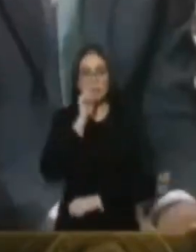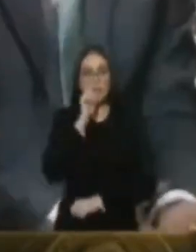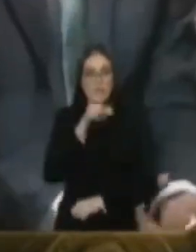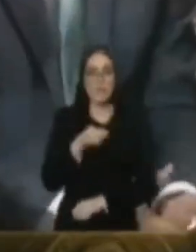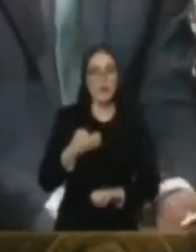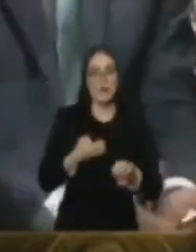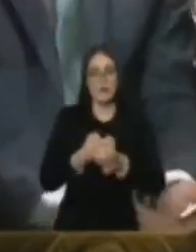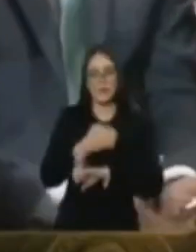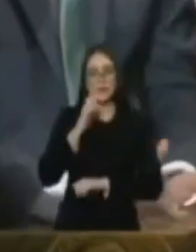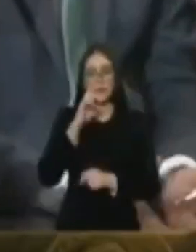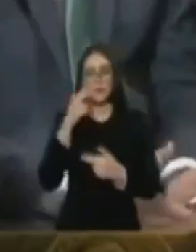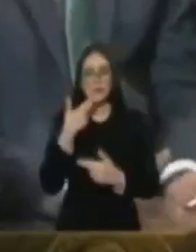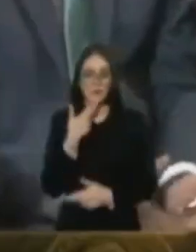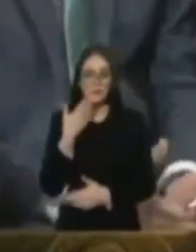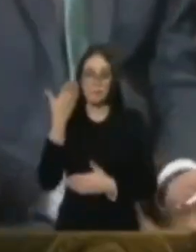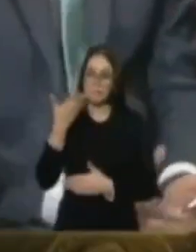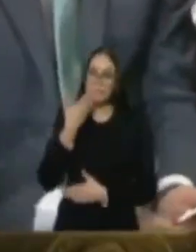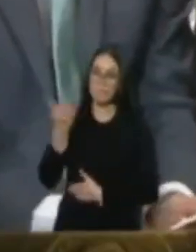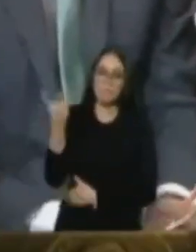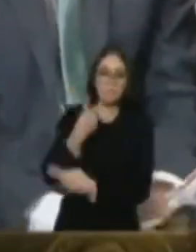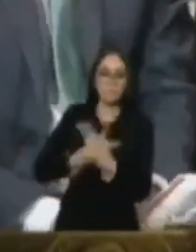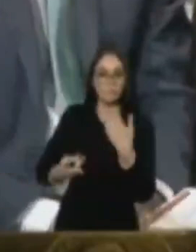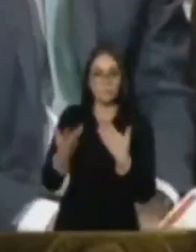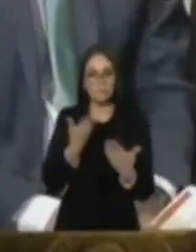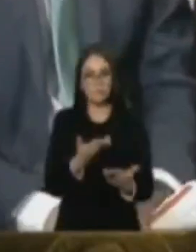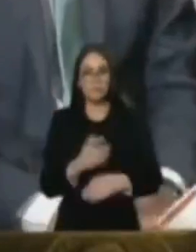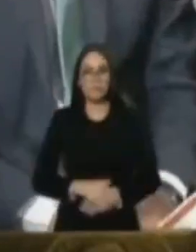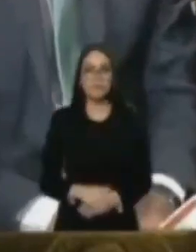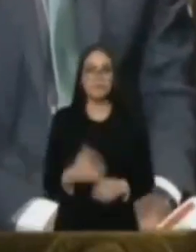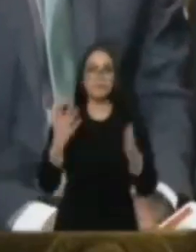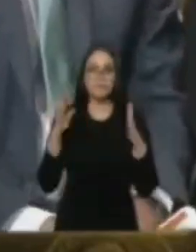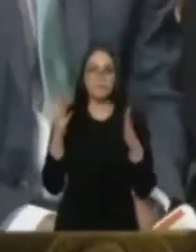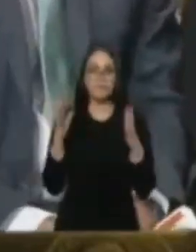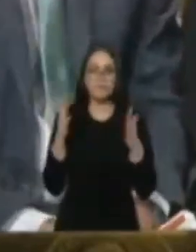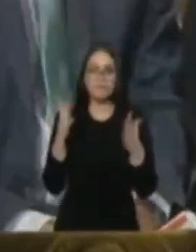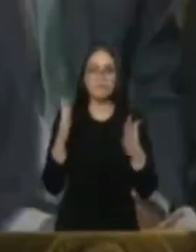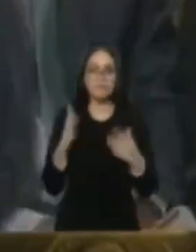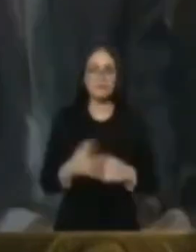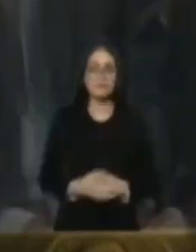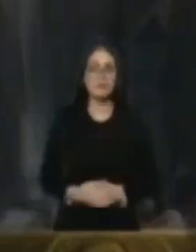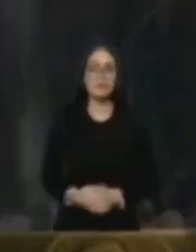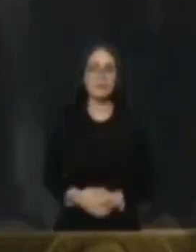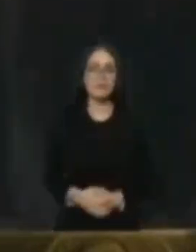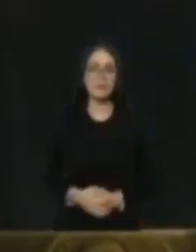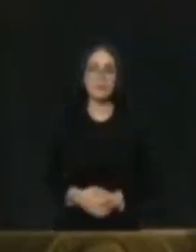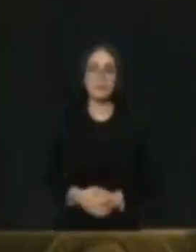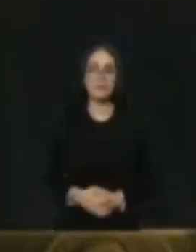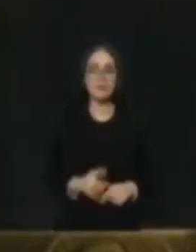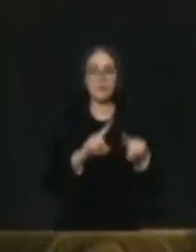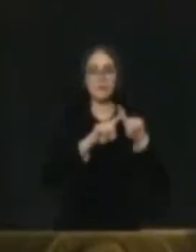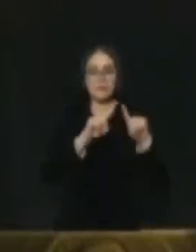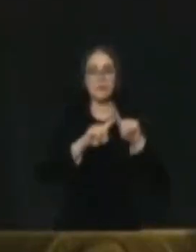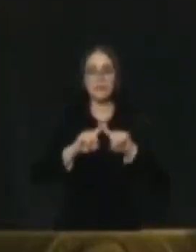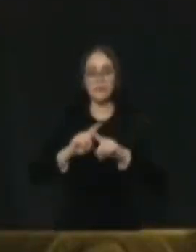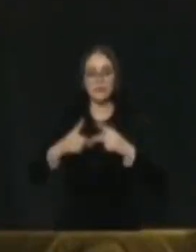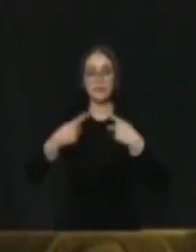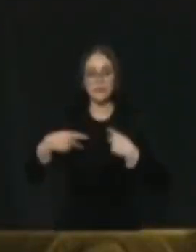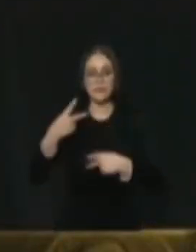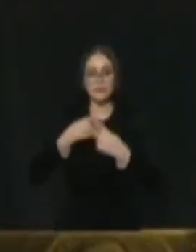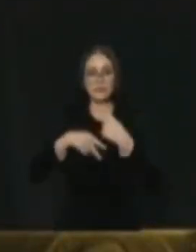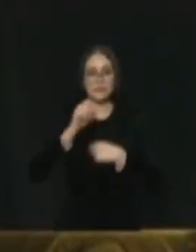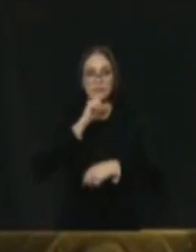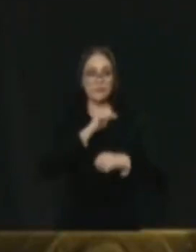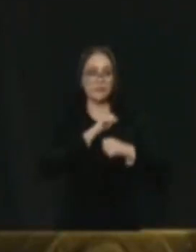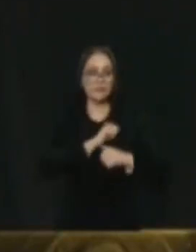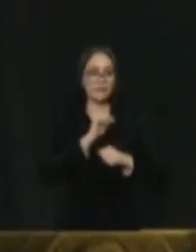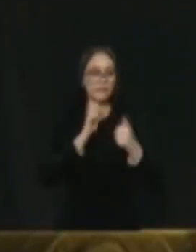Chiapas. Bienvenido. A las autoridades de Chiapas, en el